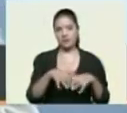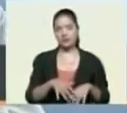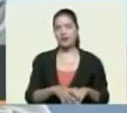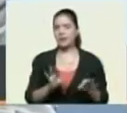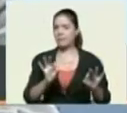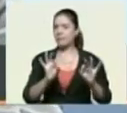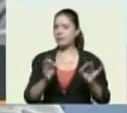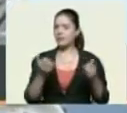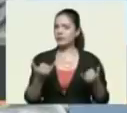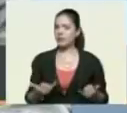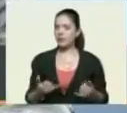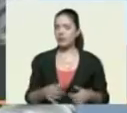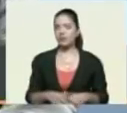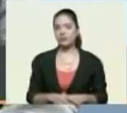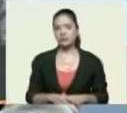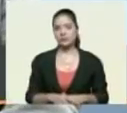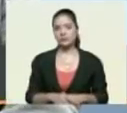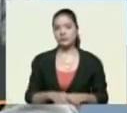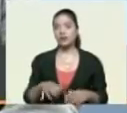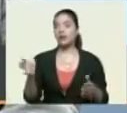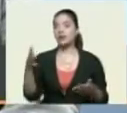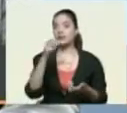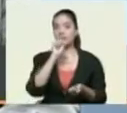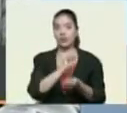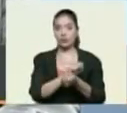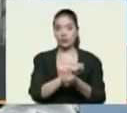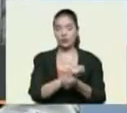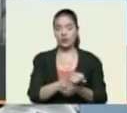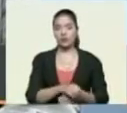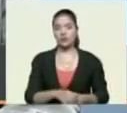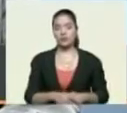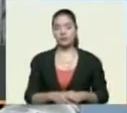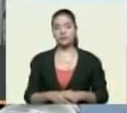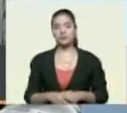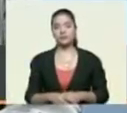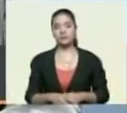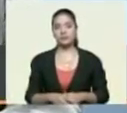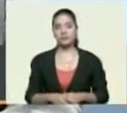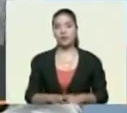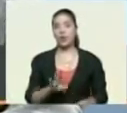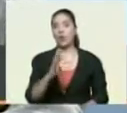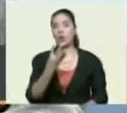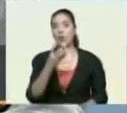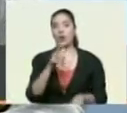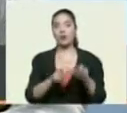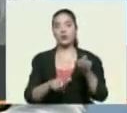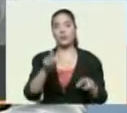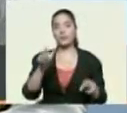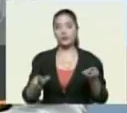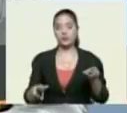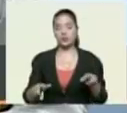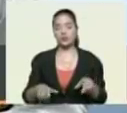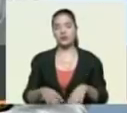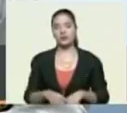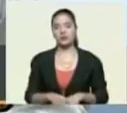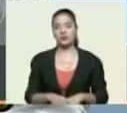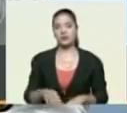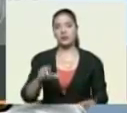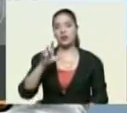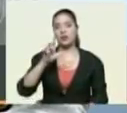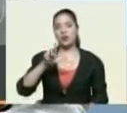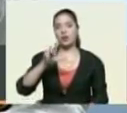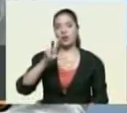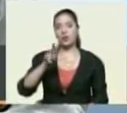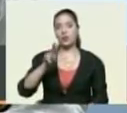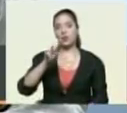este caso, se detuvieron a cuatro personas: Luz María